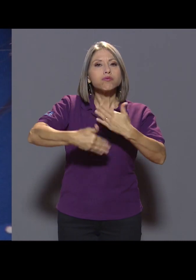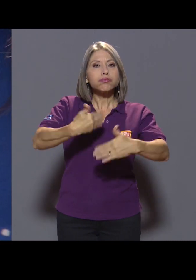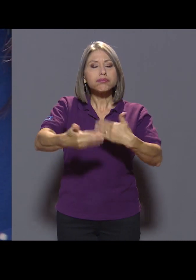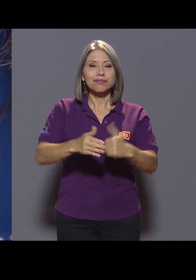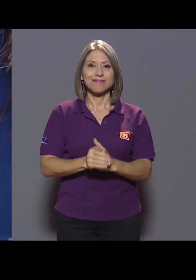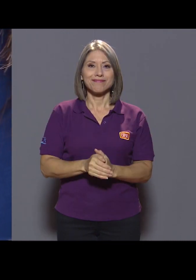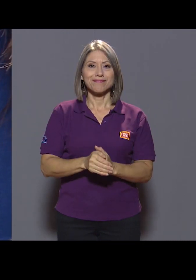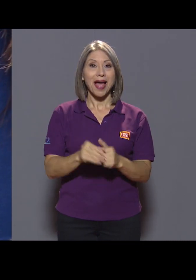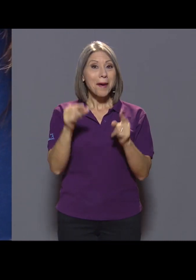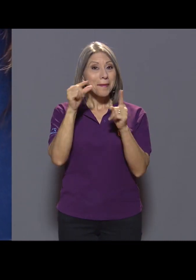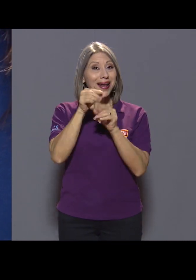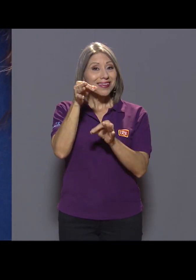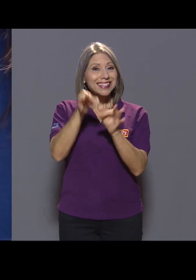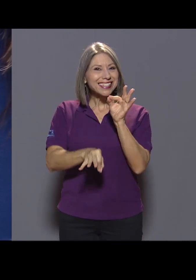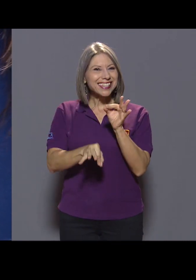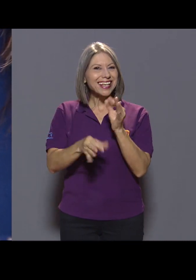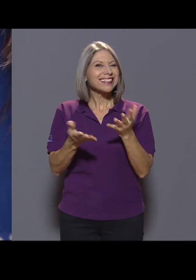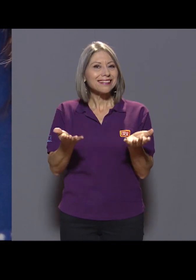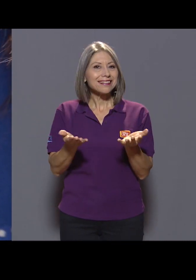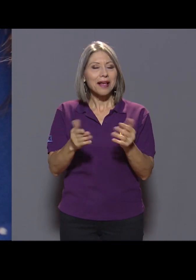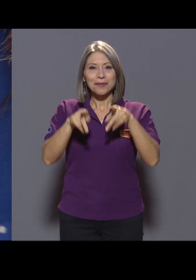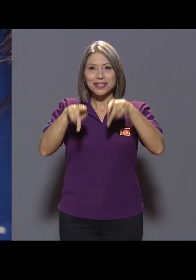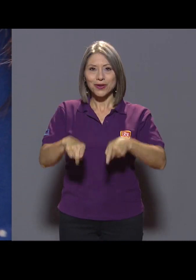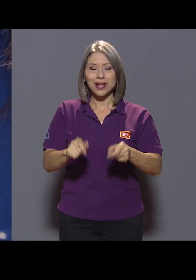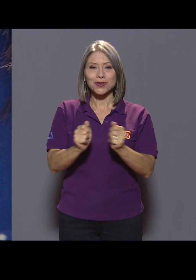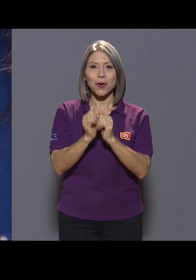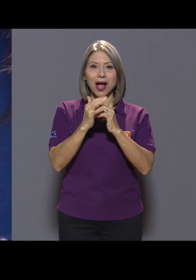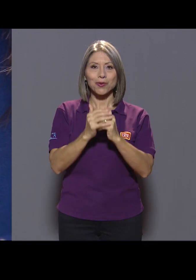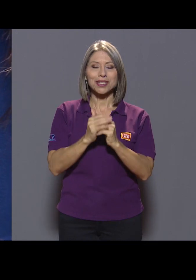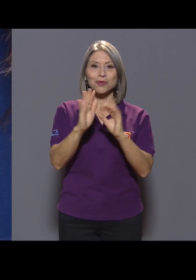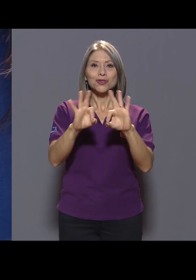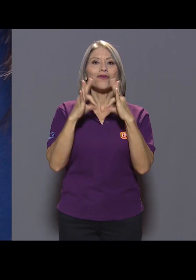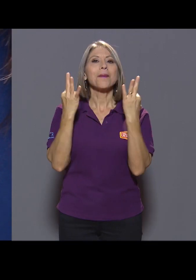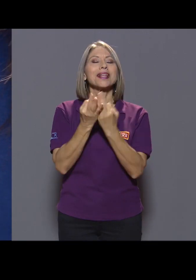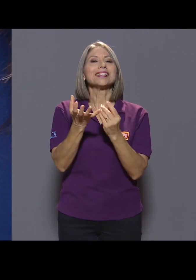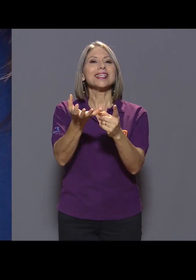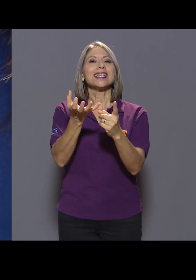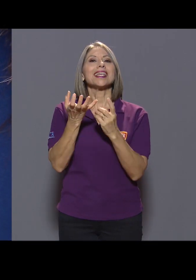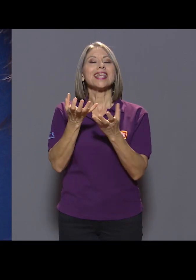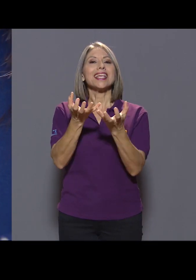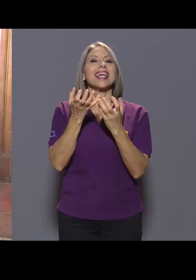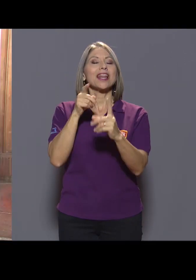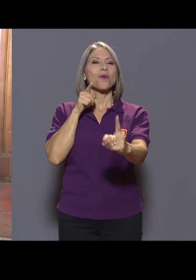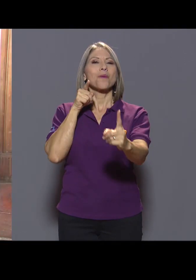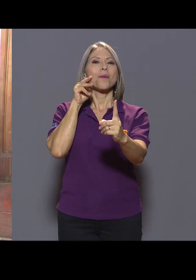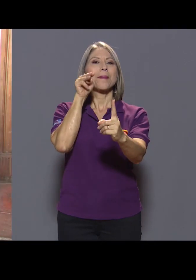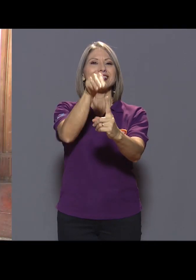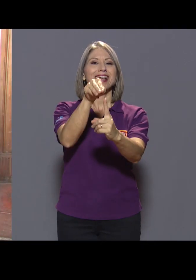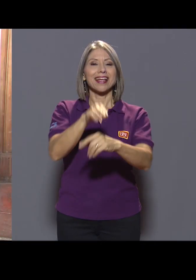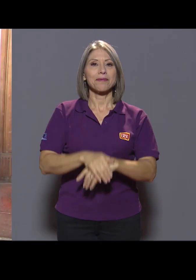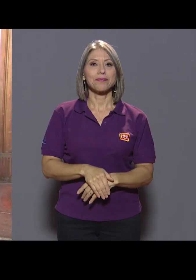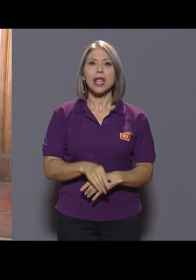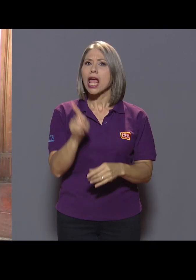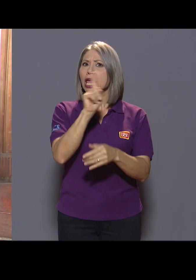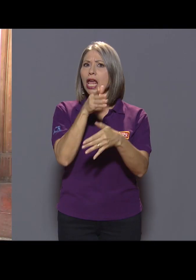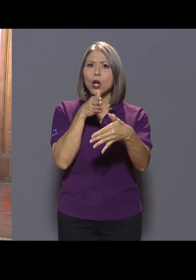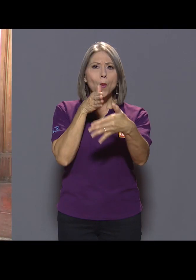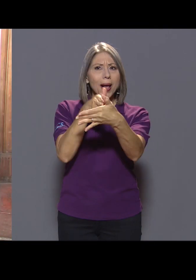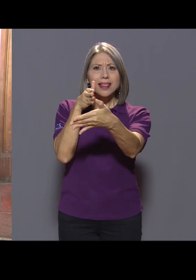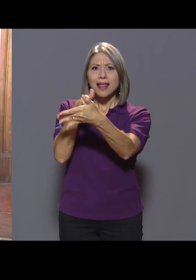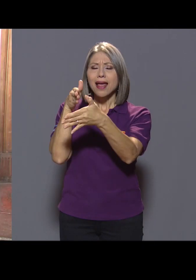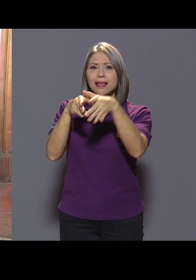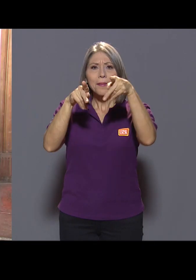En palabras sencillas, hay un mensaje que las personas con autismo y sus familiares quieren transmitir. Que no más traten a